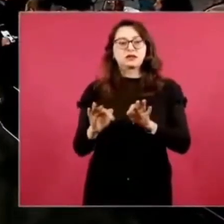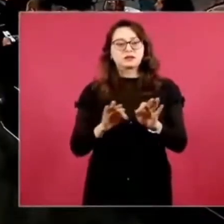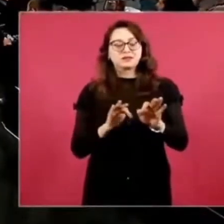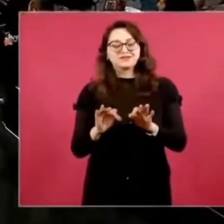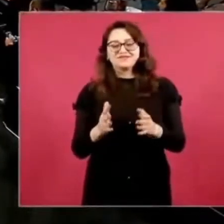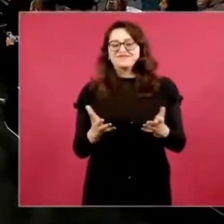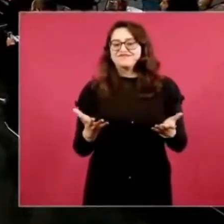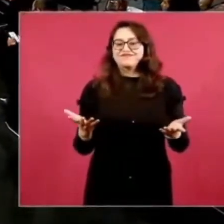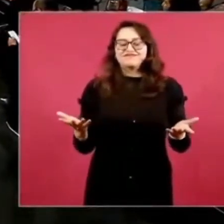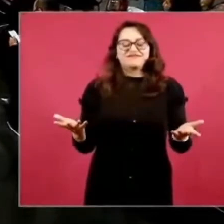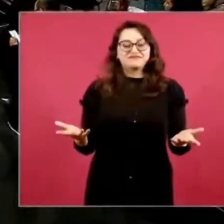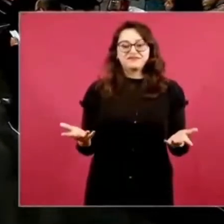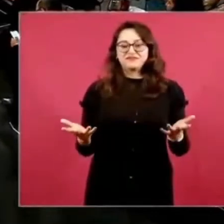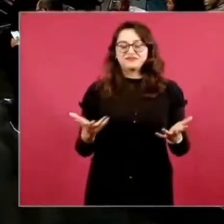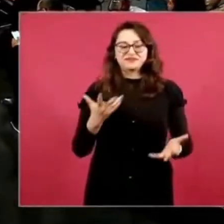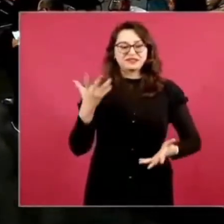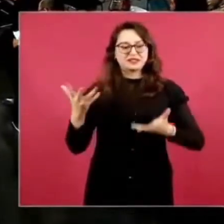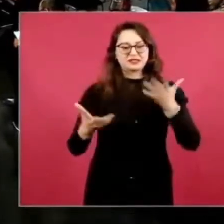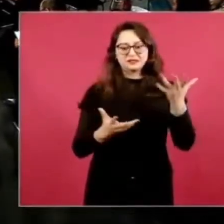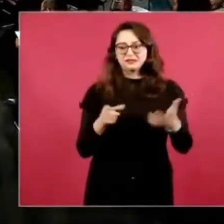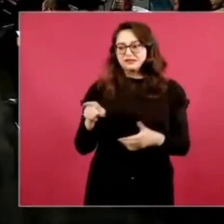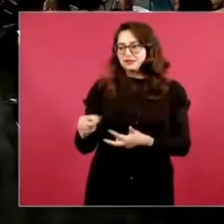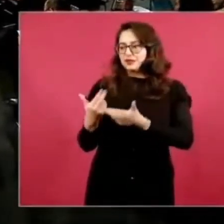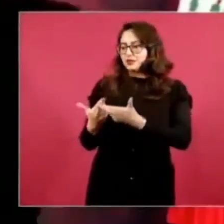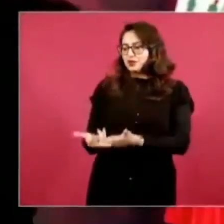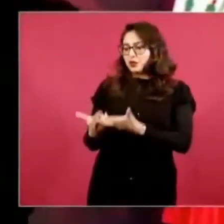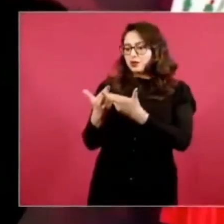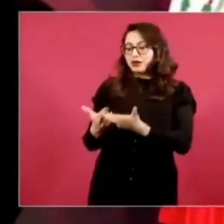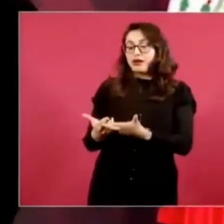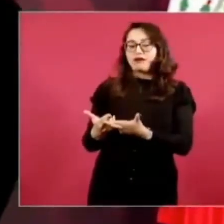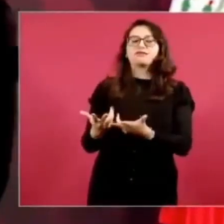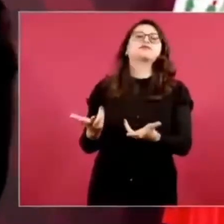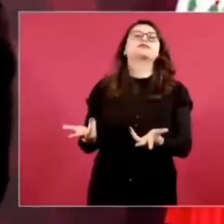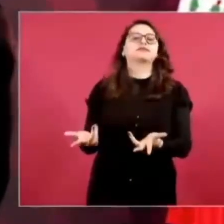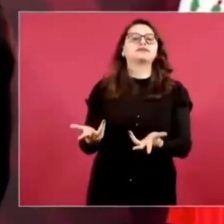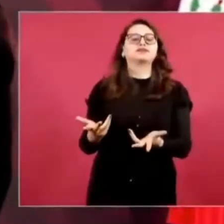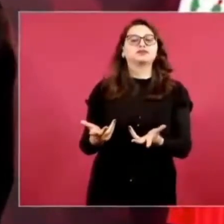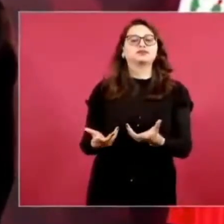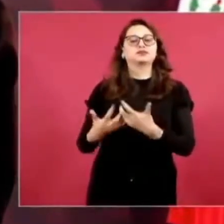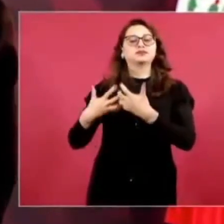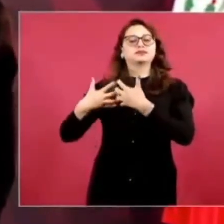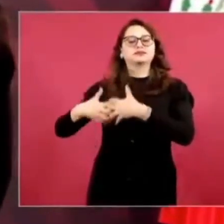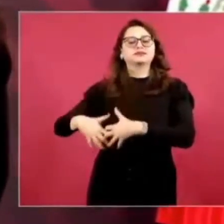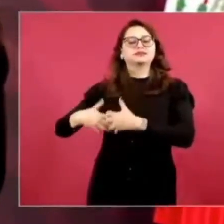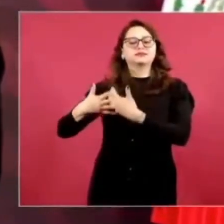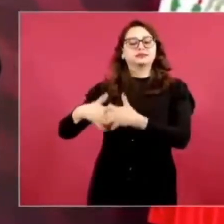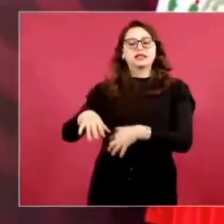ya estamos resolviendo ese problema porque la coquizadora